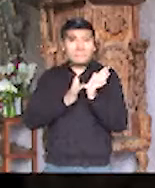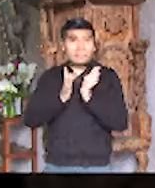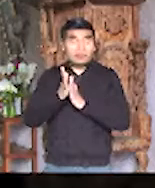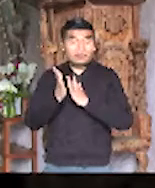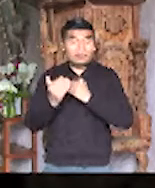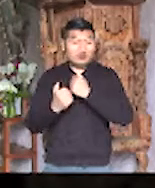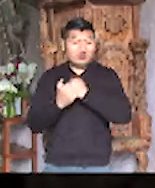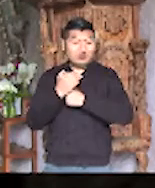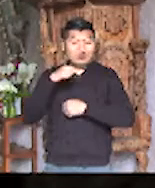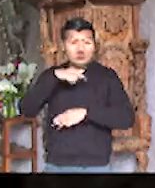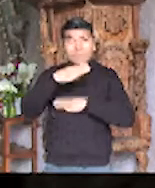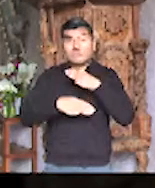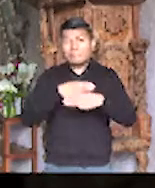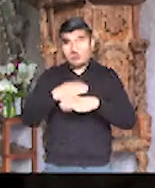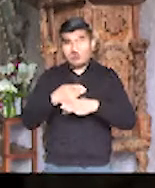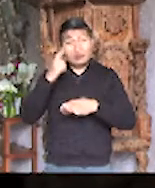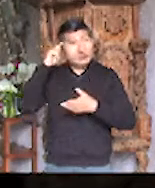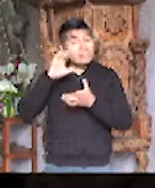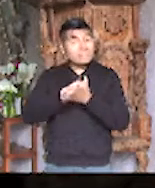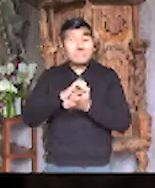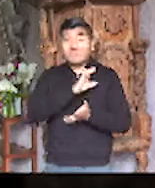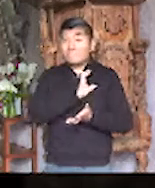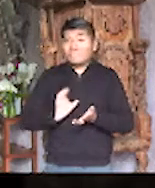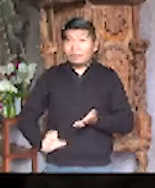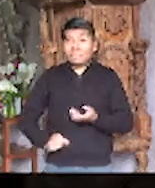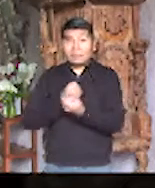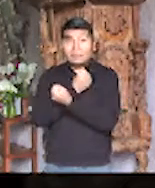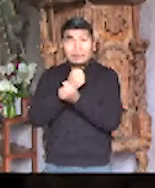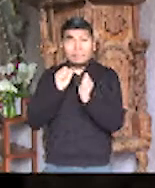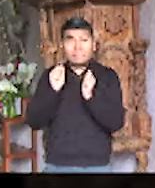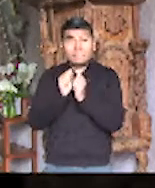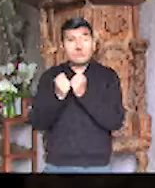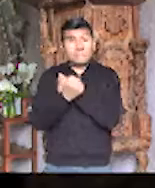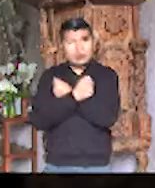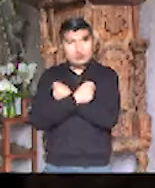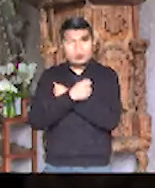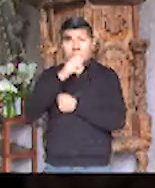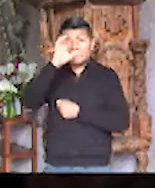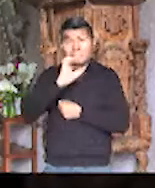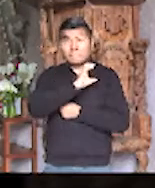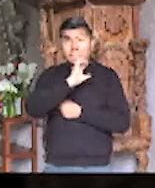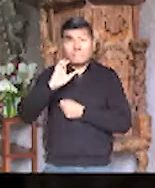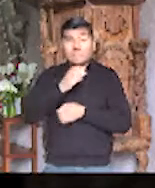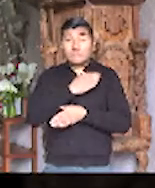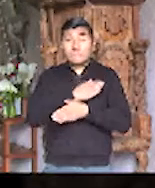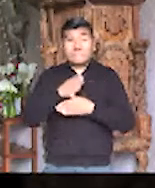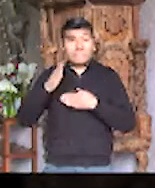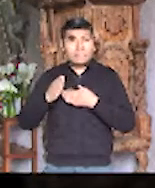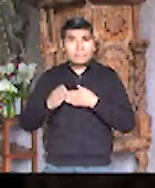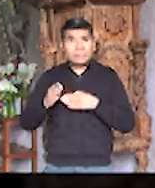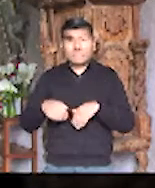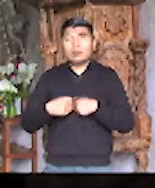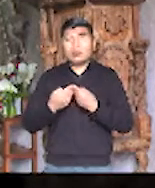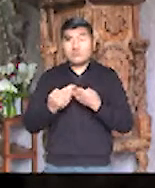cristo nos salva con el amor de su cruz terminamos como